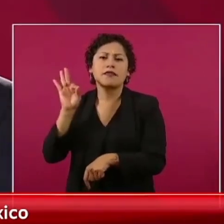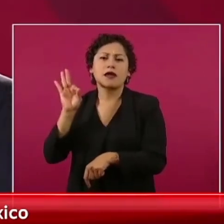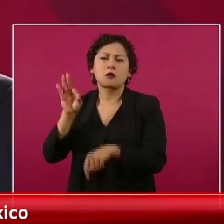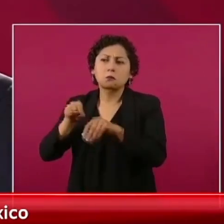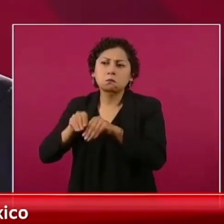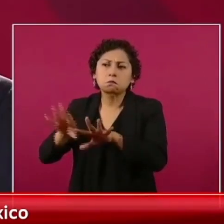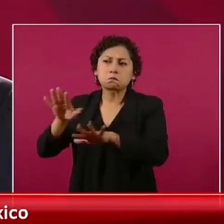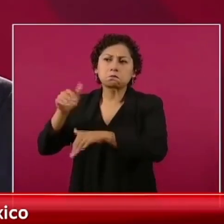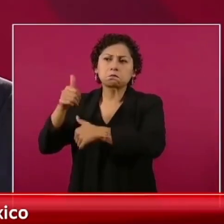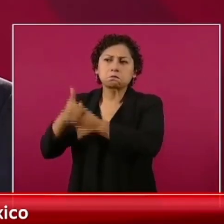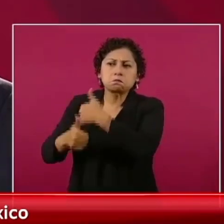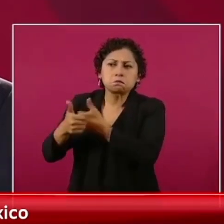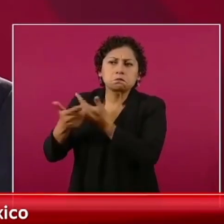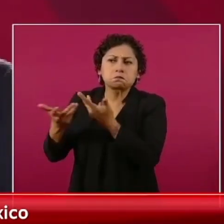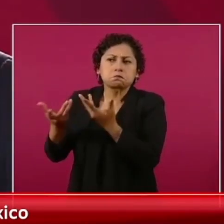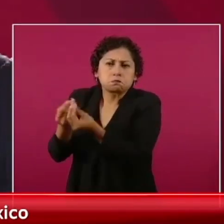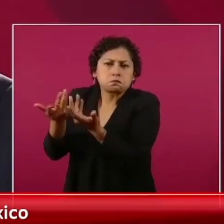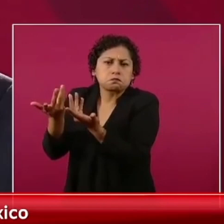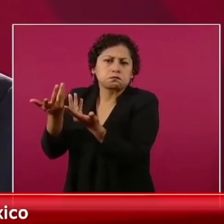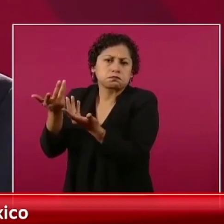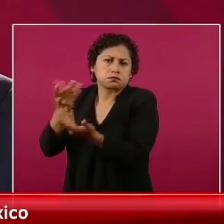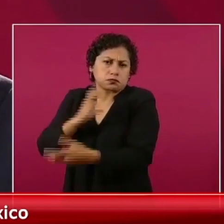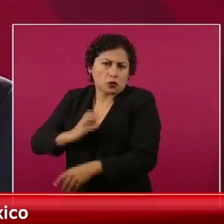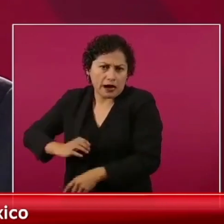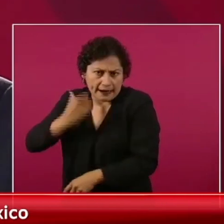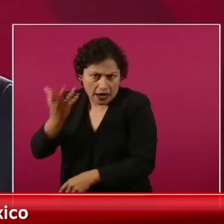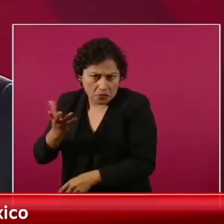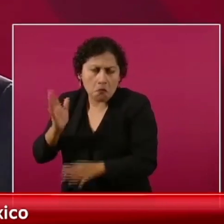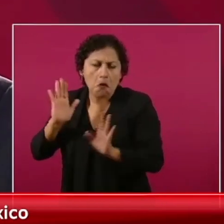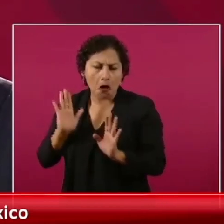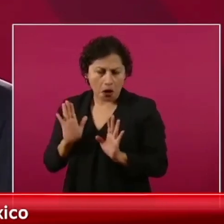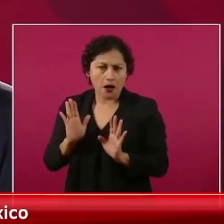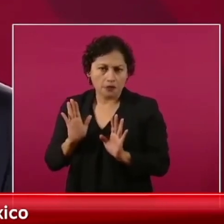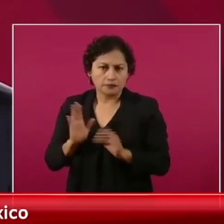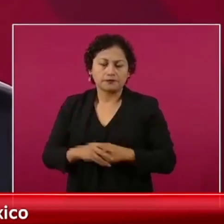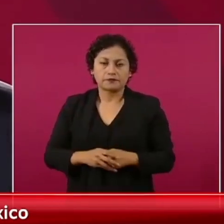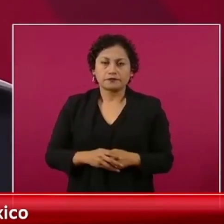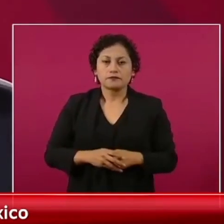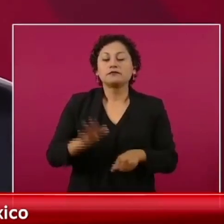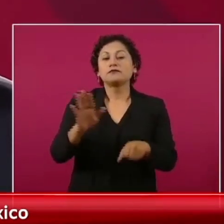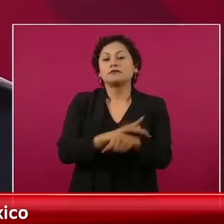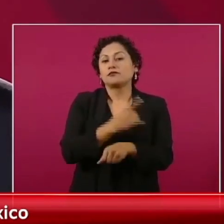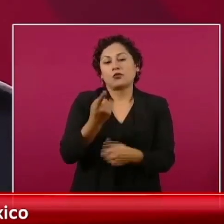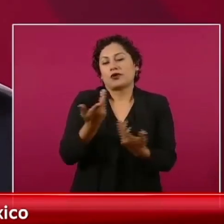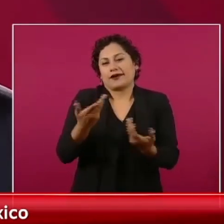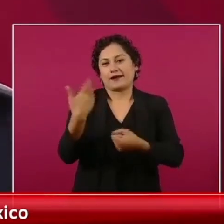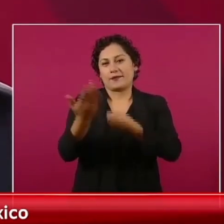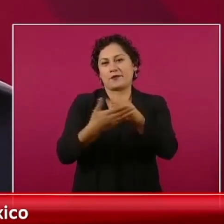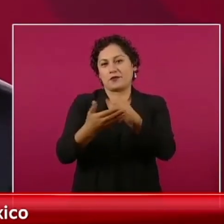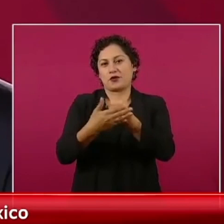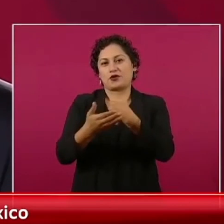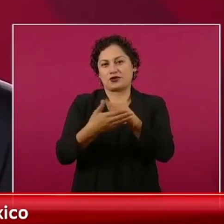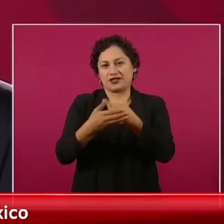actos los que quieran participar, porque también como va a ser encuesta pues los tienen que